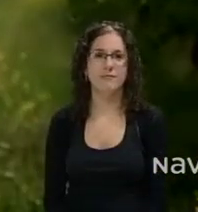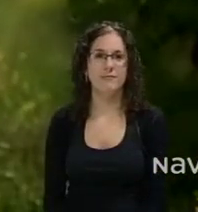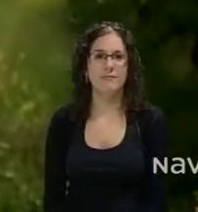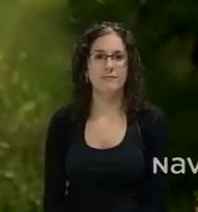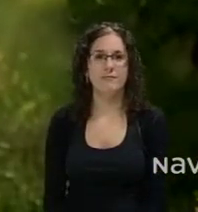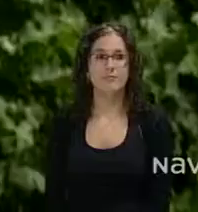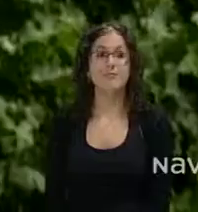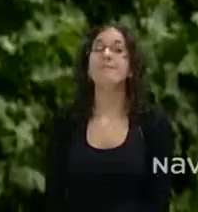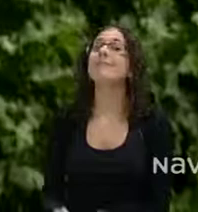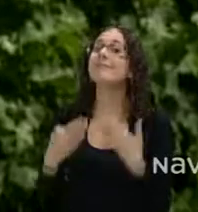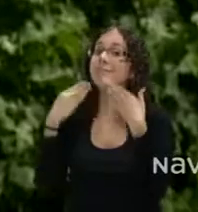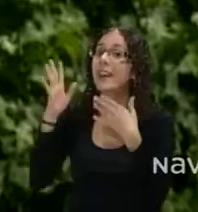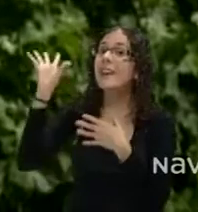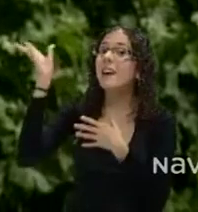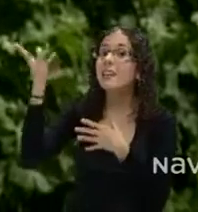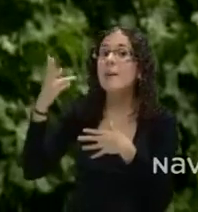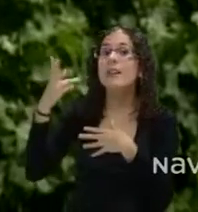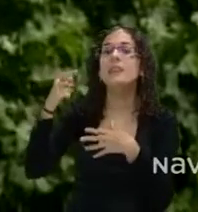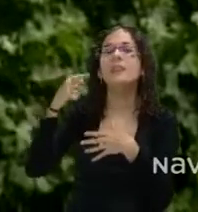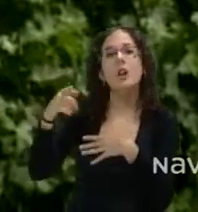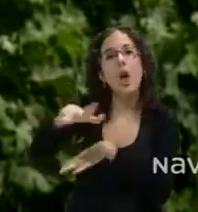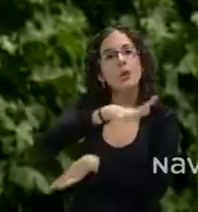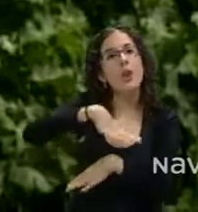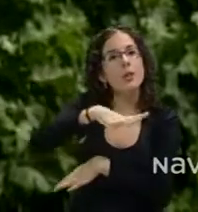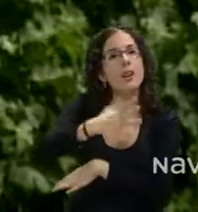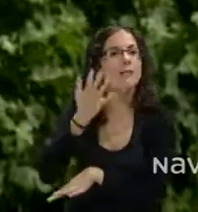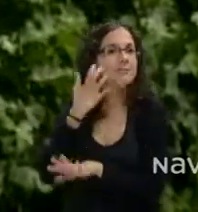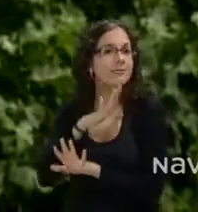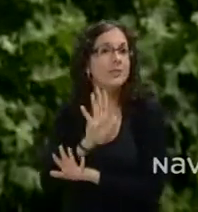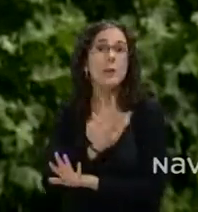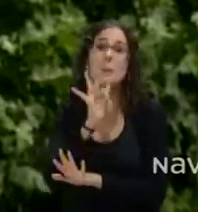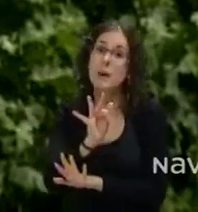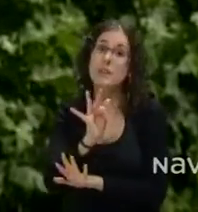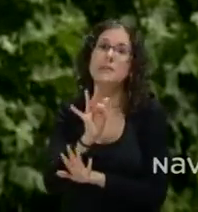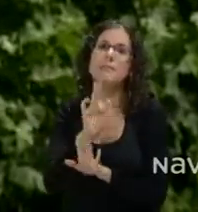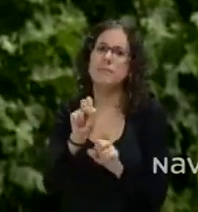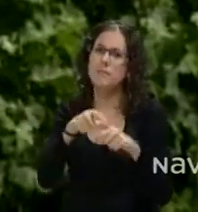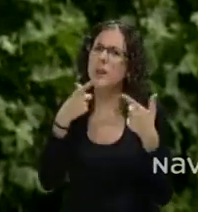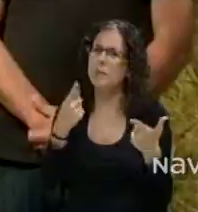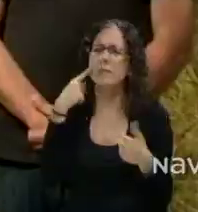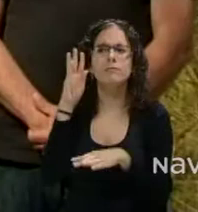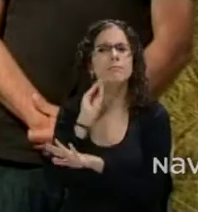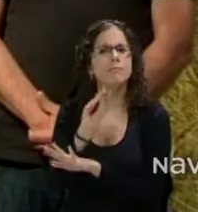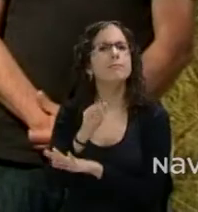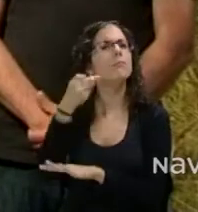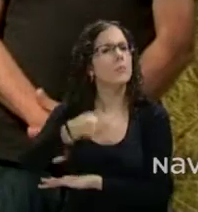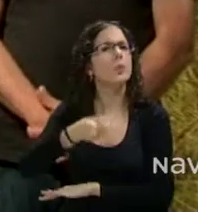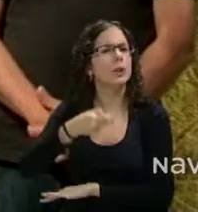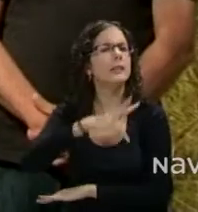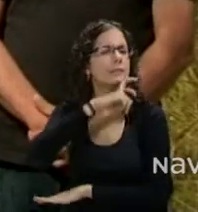Precisamente ese clima es el que dibuja un paisaje característico y de gran valor natural. No es tampoco